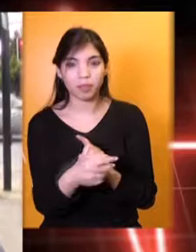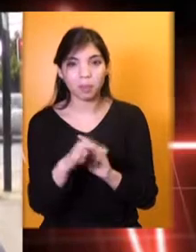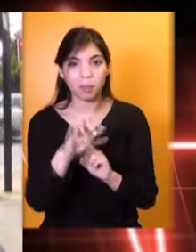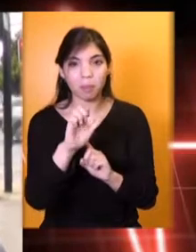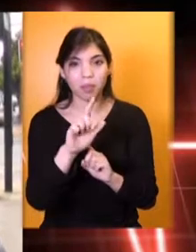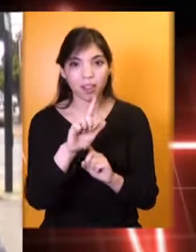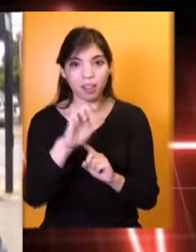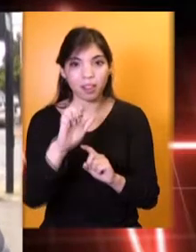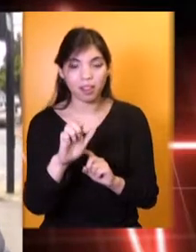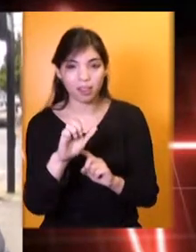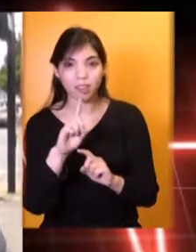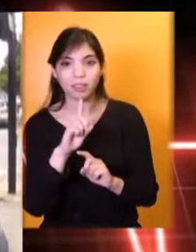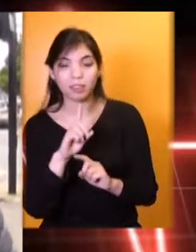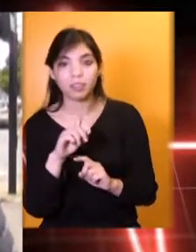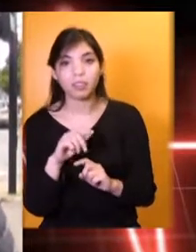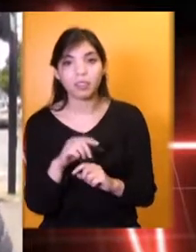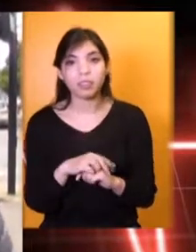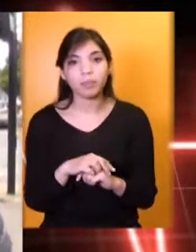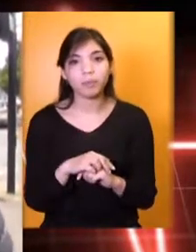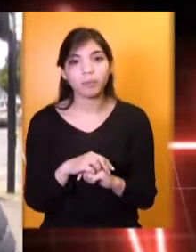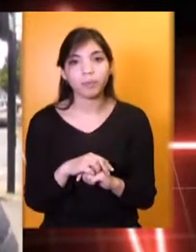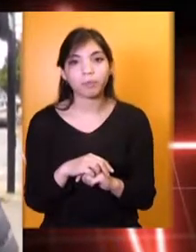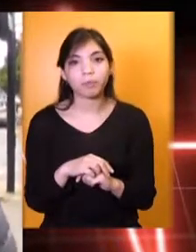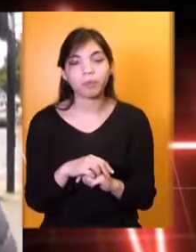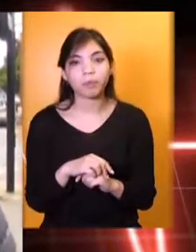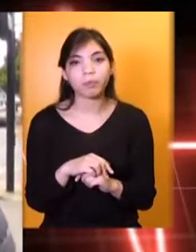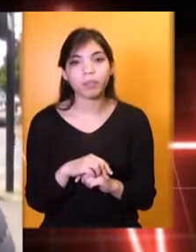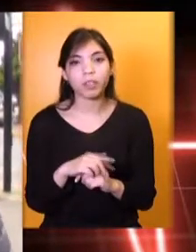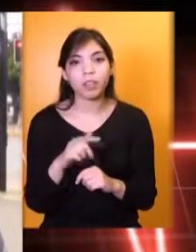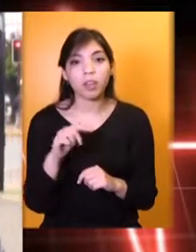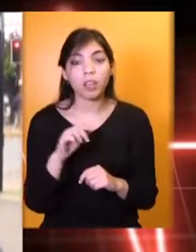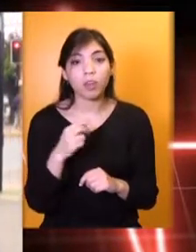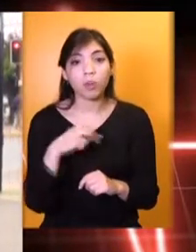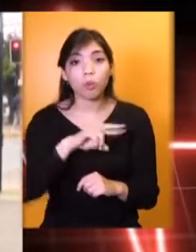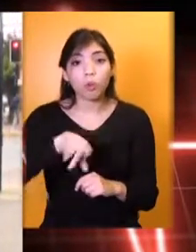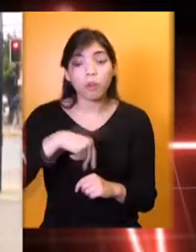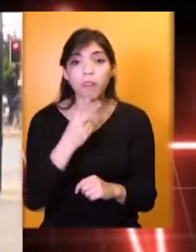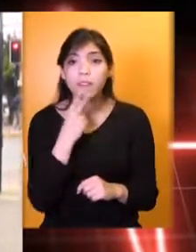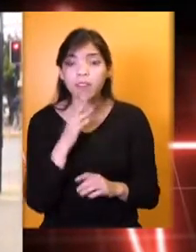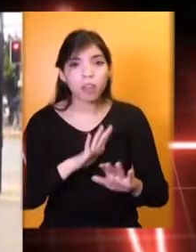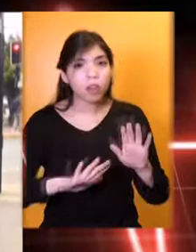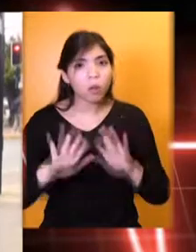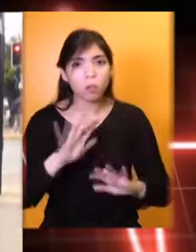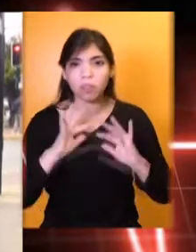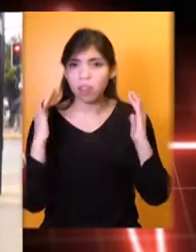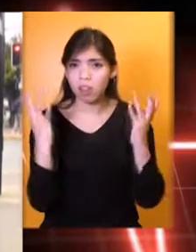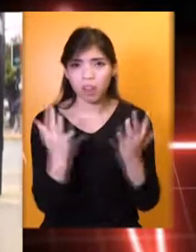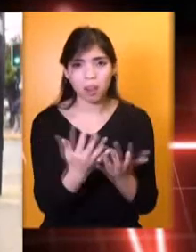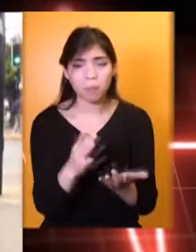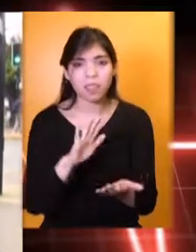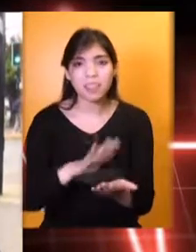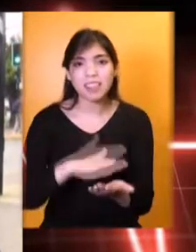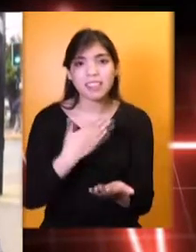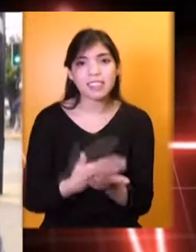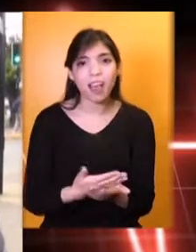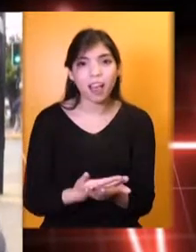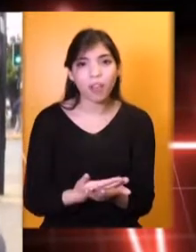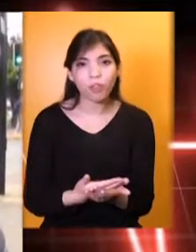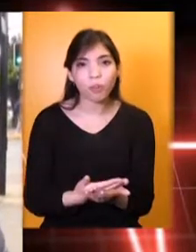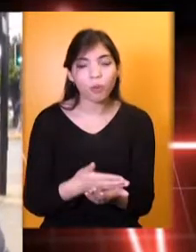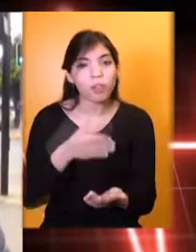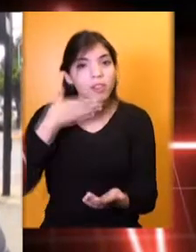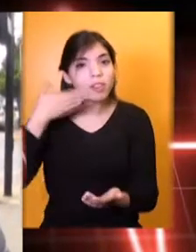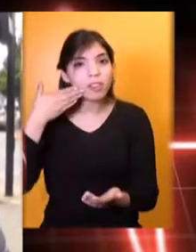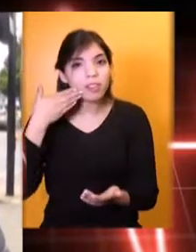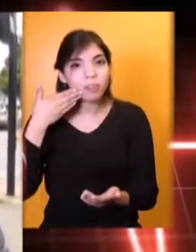que eso nos da vida, po. Esa es nuestra vida, el ambiente sano, limpio, y si no vamos a hacer algo, ¿de